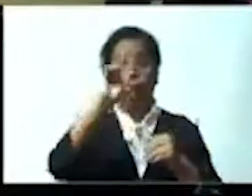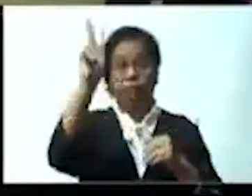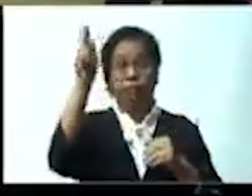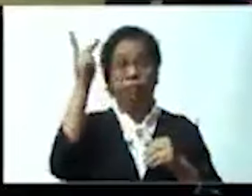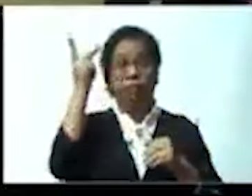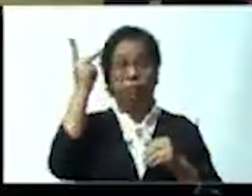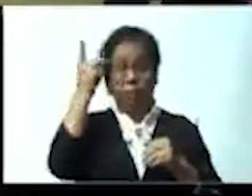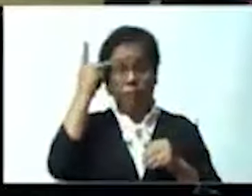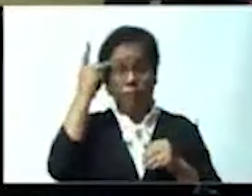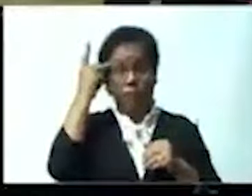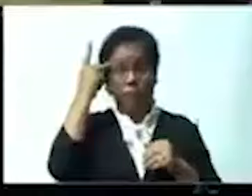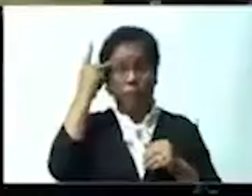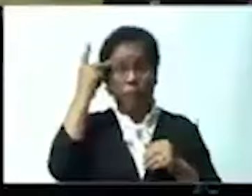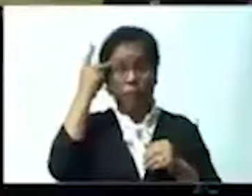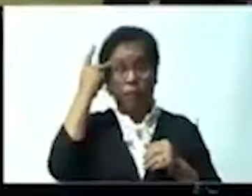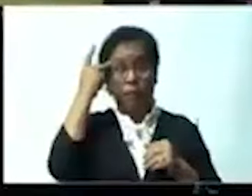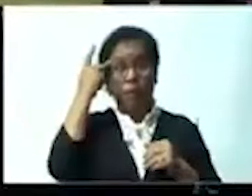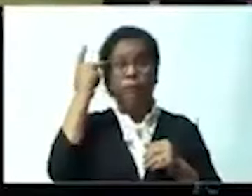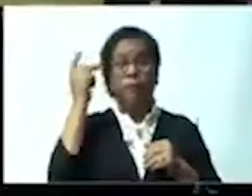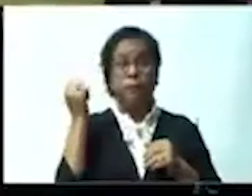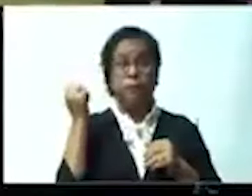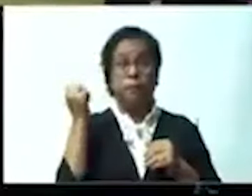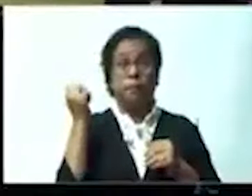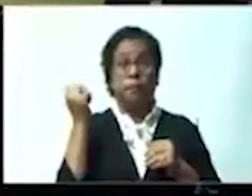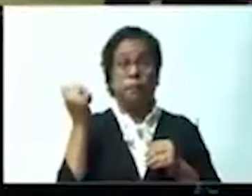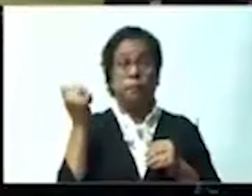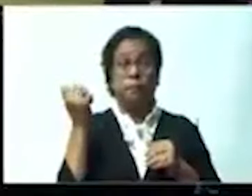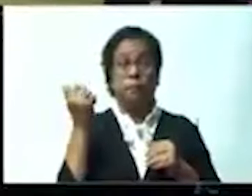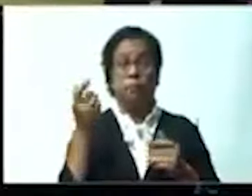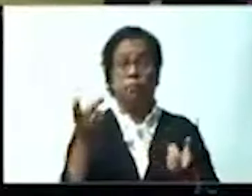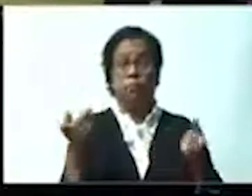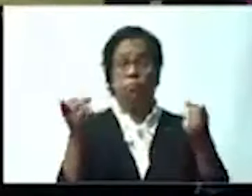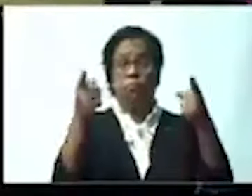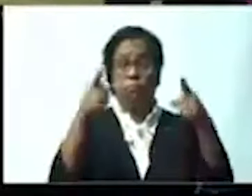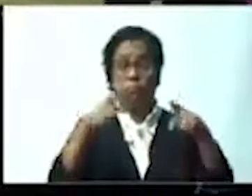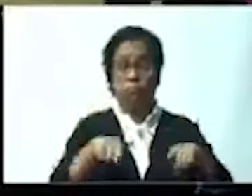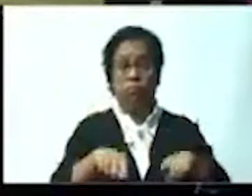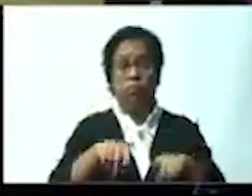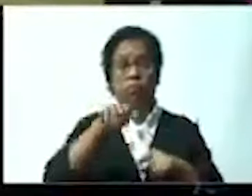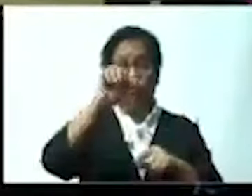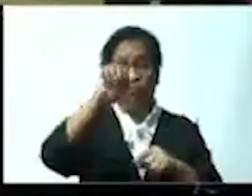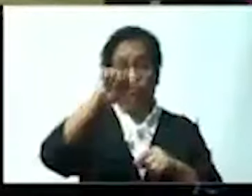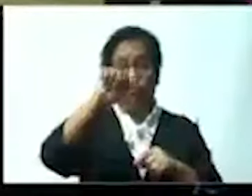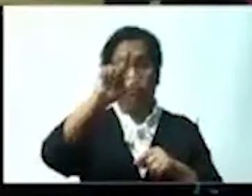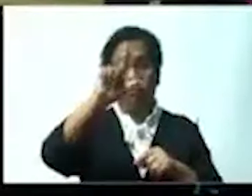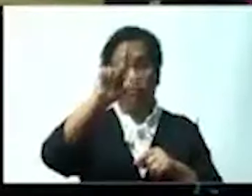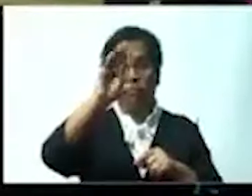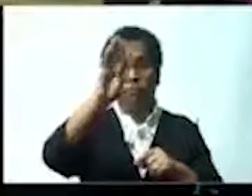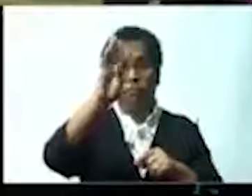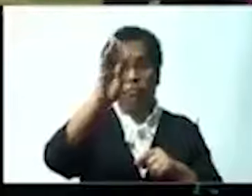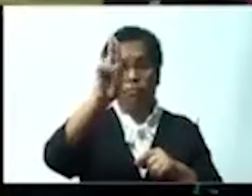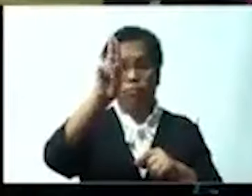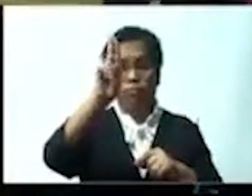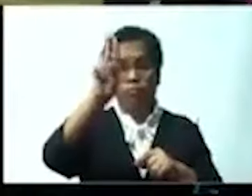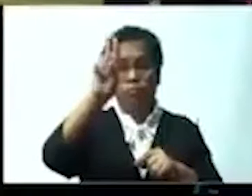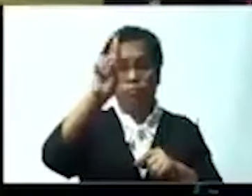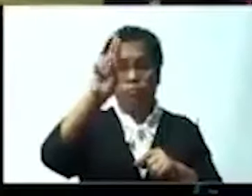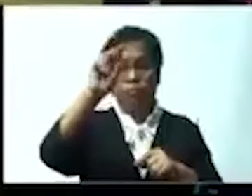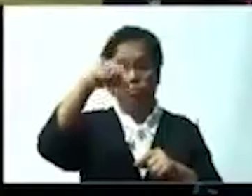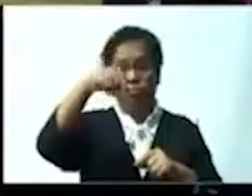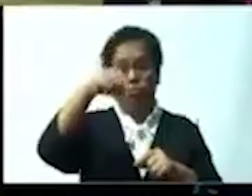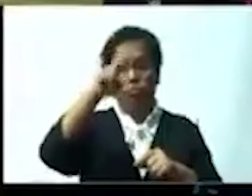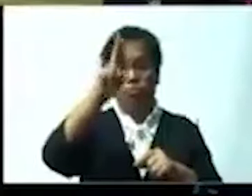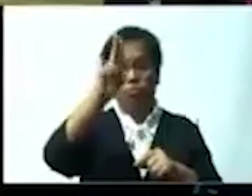Fernández sobre la capitalización, Ramón Alburquerque, presidente del Senado de ese entonces, dijo lo siguiente, que es lo que no